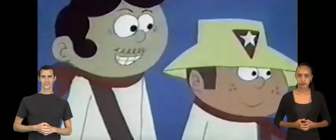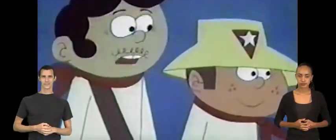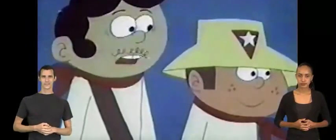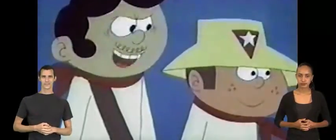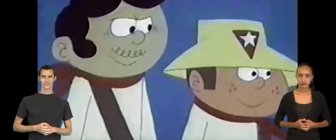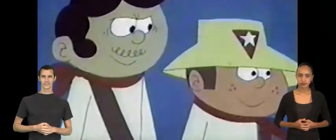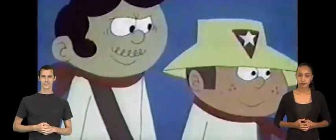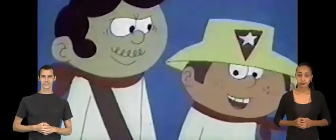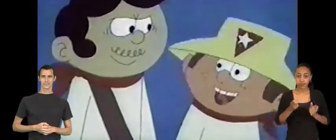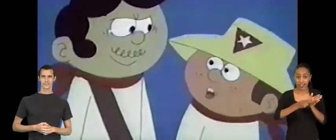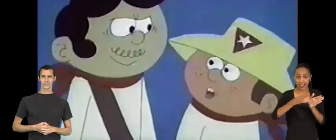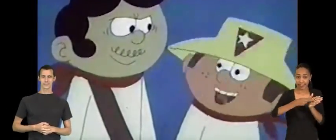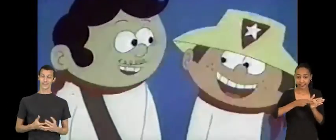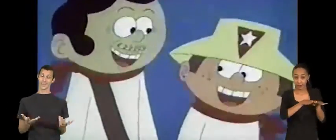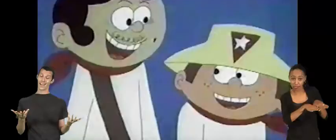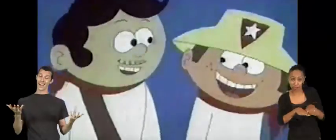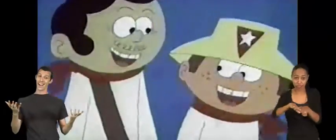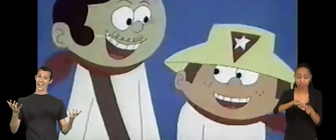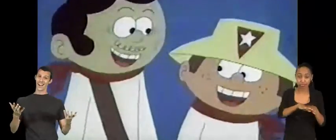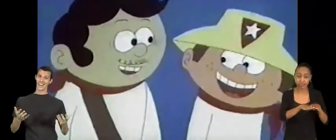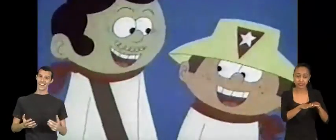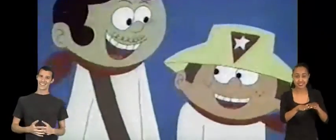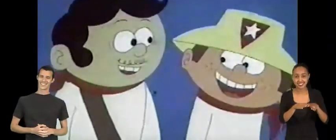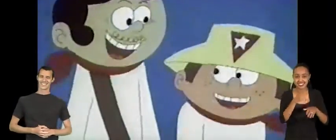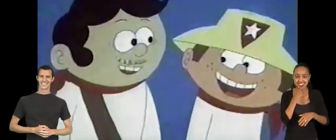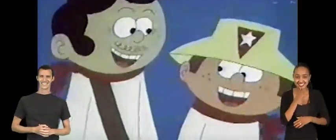¿El tren se descarrila? ¡Claro!